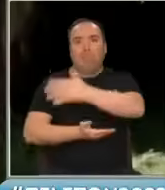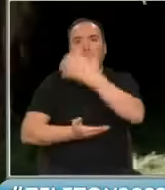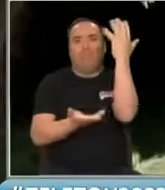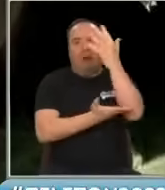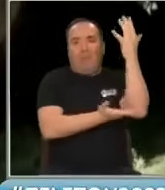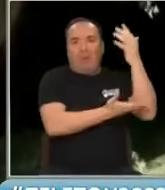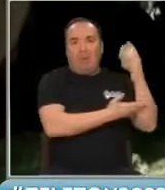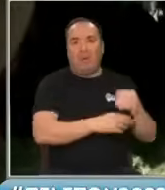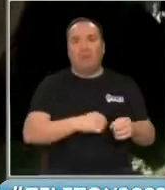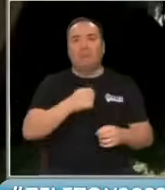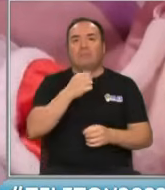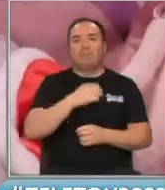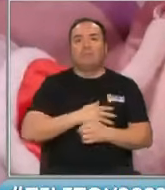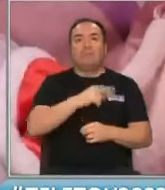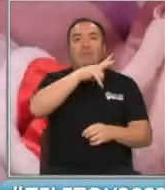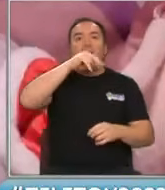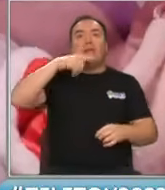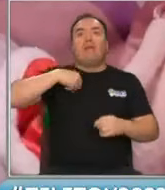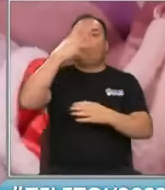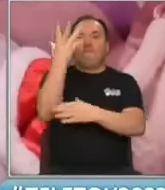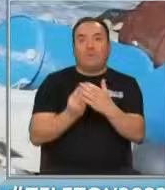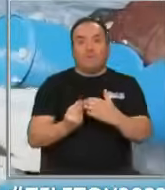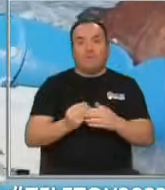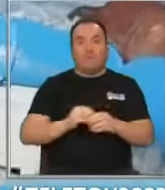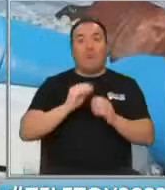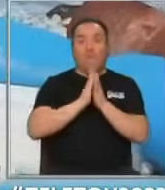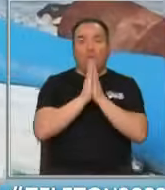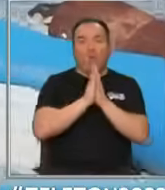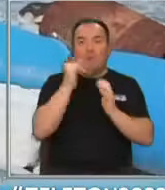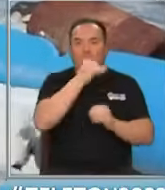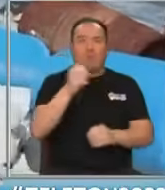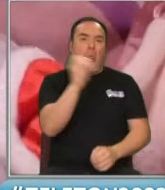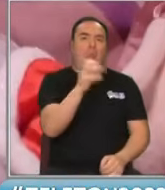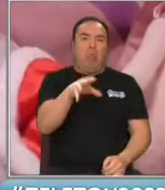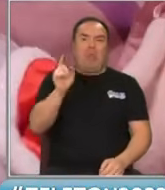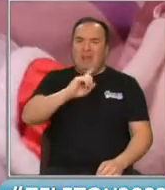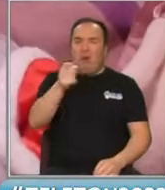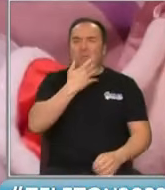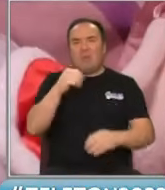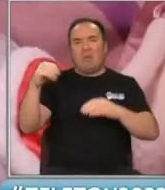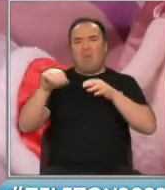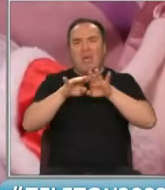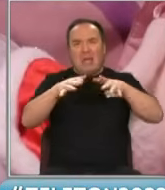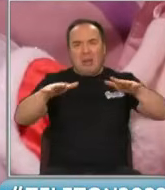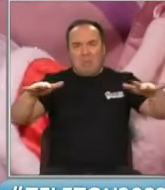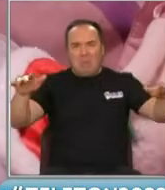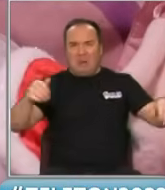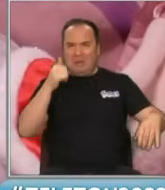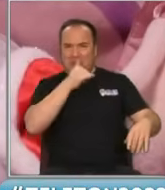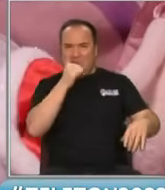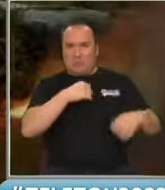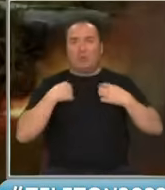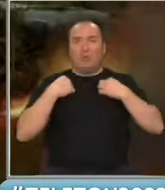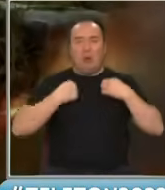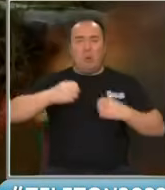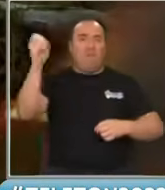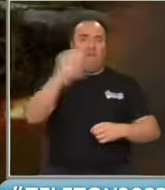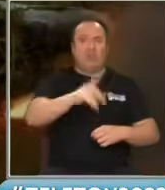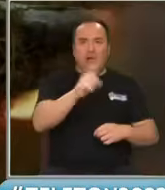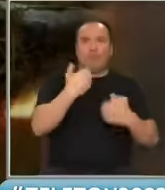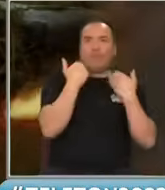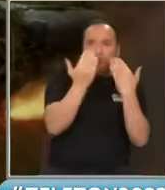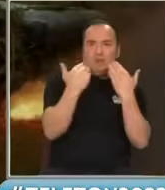sin oxígeno, señores. No boten basura, por favor, llega a los mares. No boten la ropa, si quieren, dónenla.